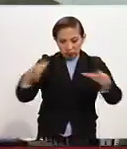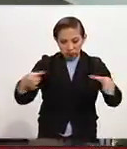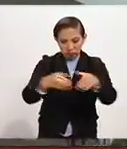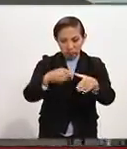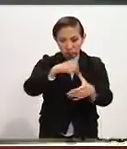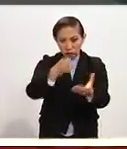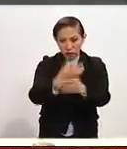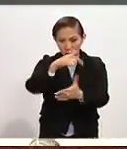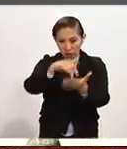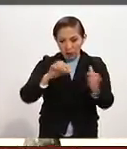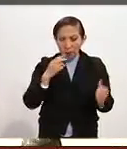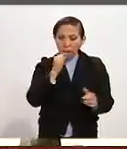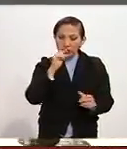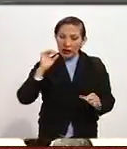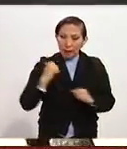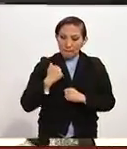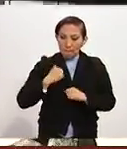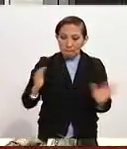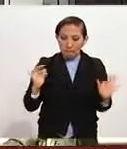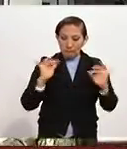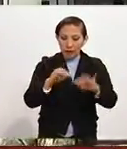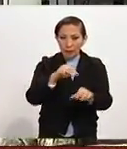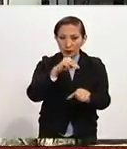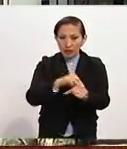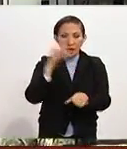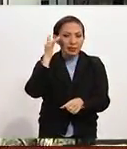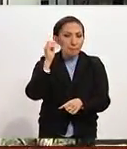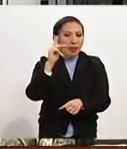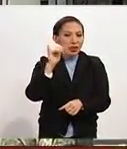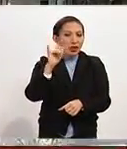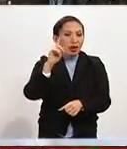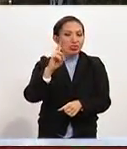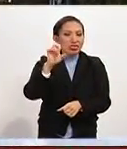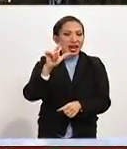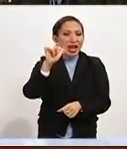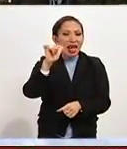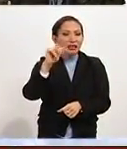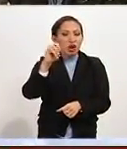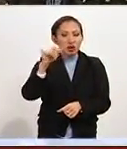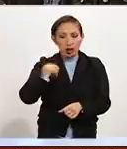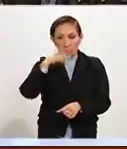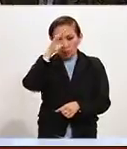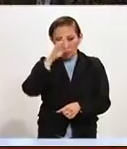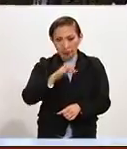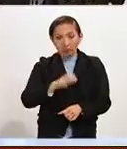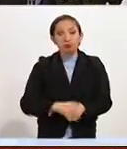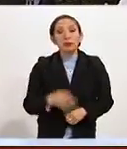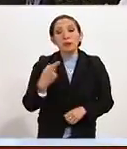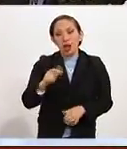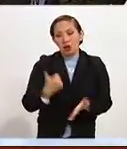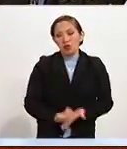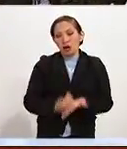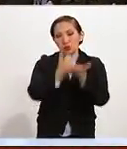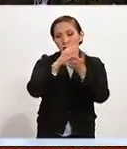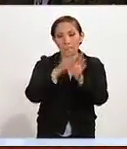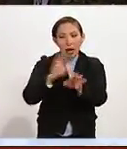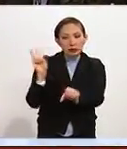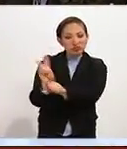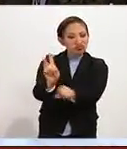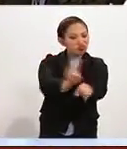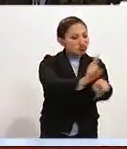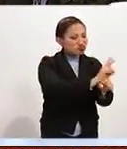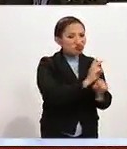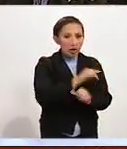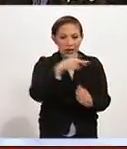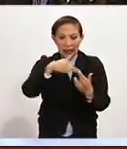nuevo cuartel de la Policía Militar en el municipio de San Pedro de las Colonias, también en Coahuila, pero que permitirá ampliar la vigilancia